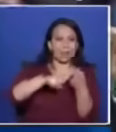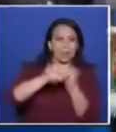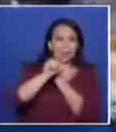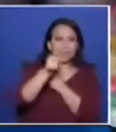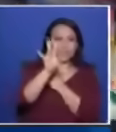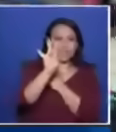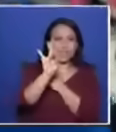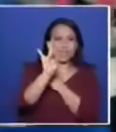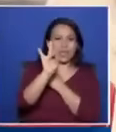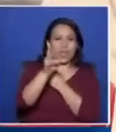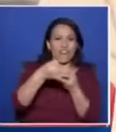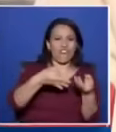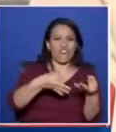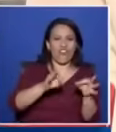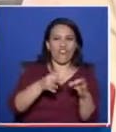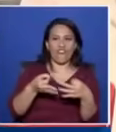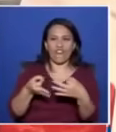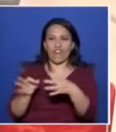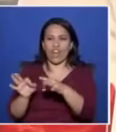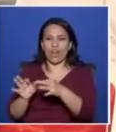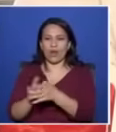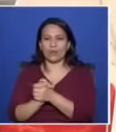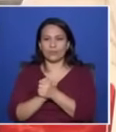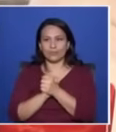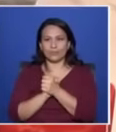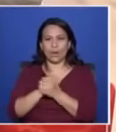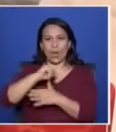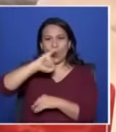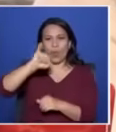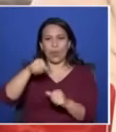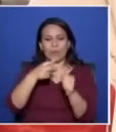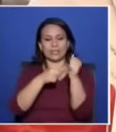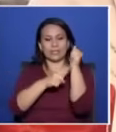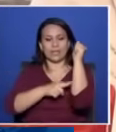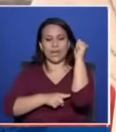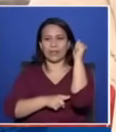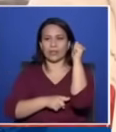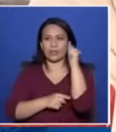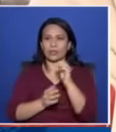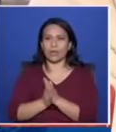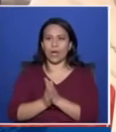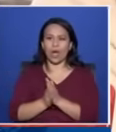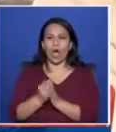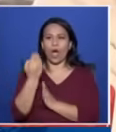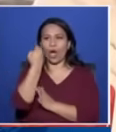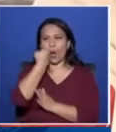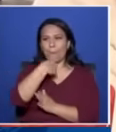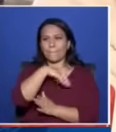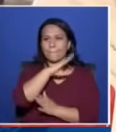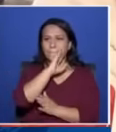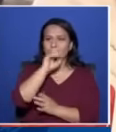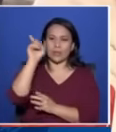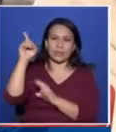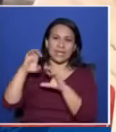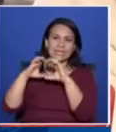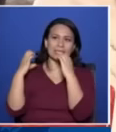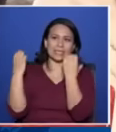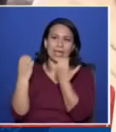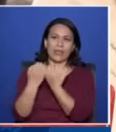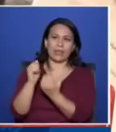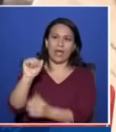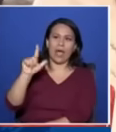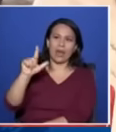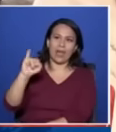17 de febrero. El día jueves va a ser el día tradicional de compadres y comadres en el Alejandro Serrano Aguilar